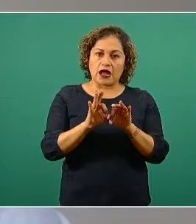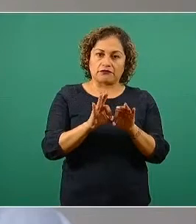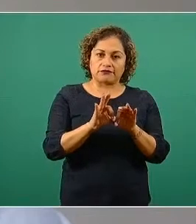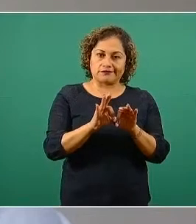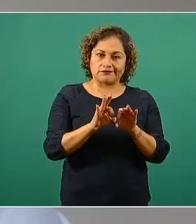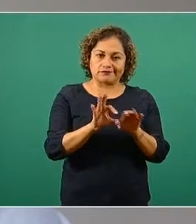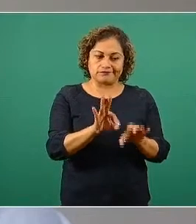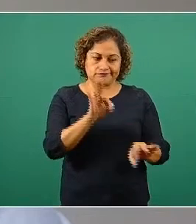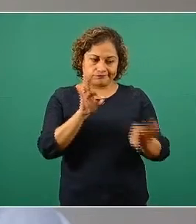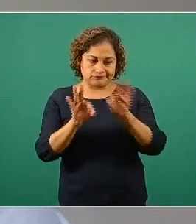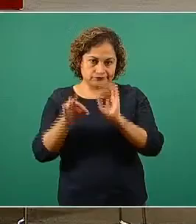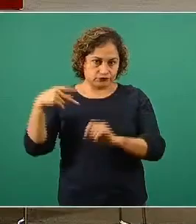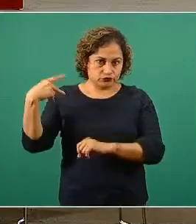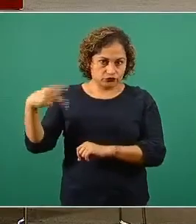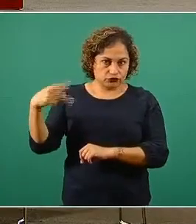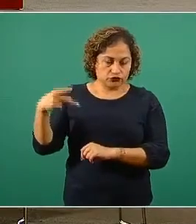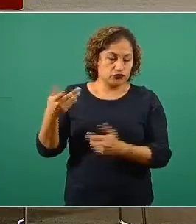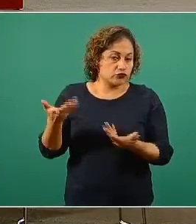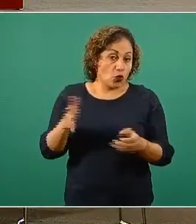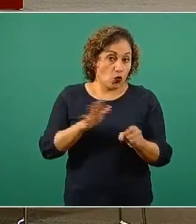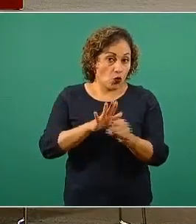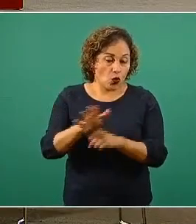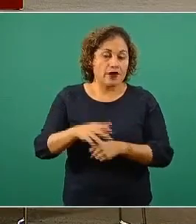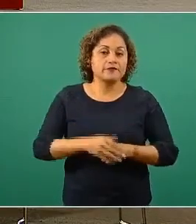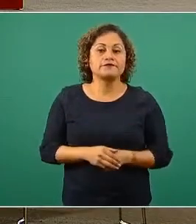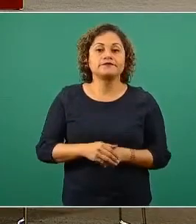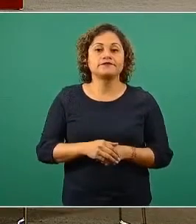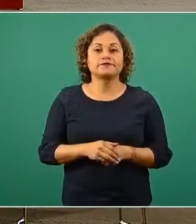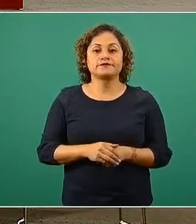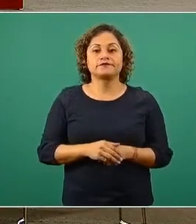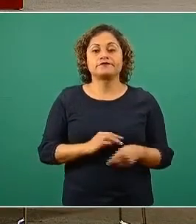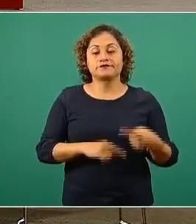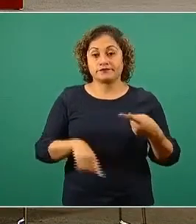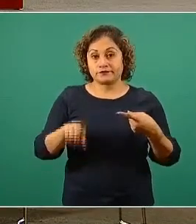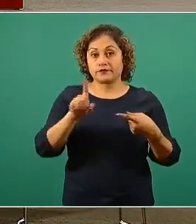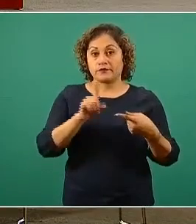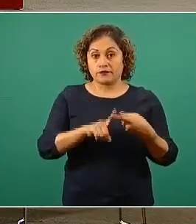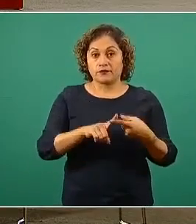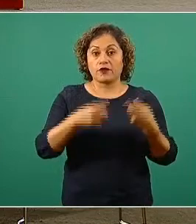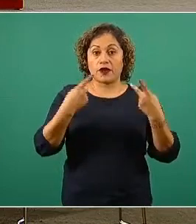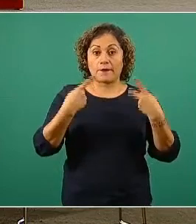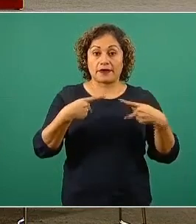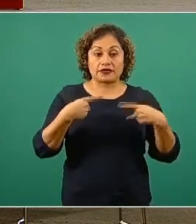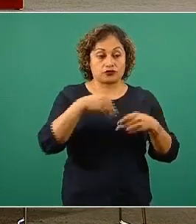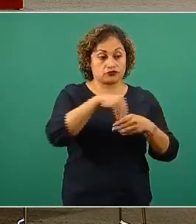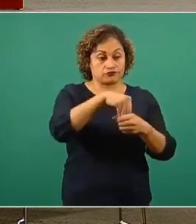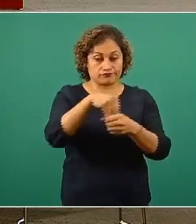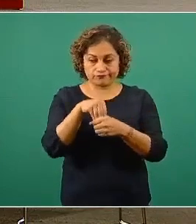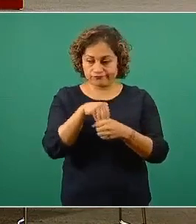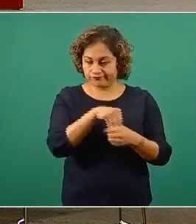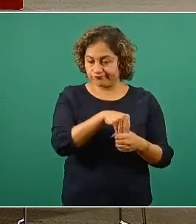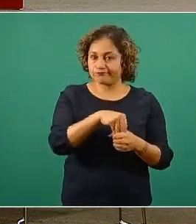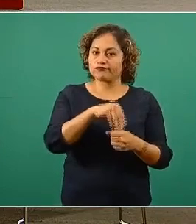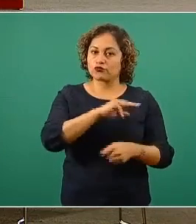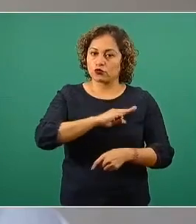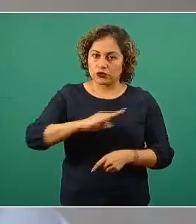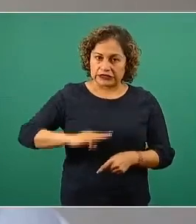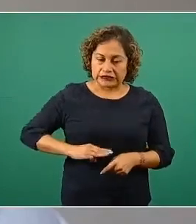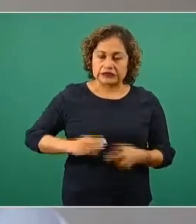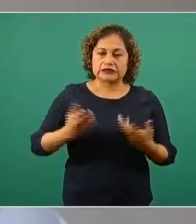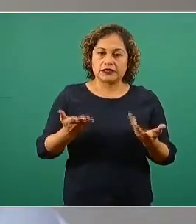selección. El primero de ellos obviamente era la densidad poblacional, es decir, municipios que por